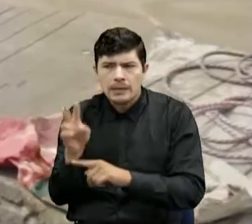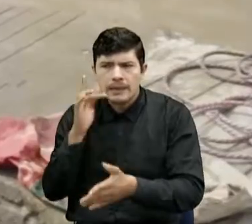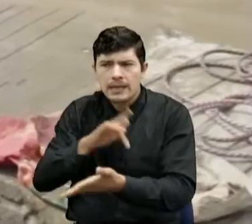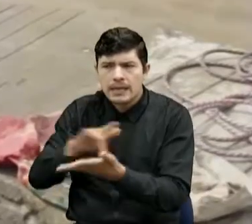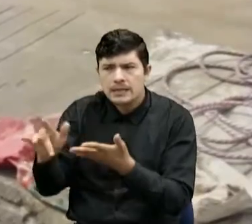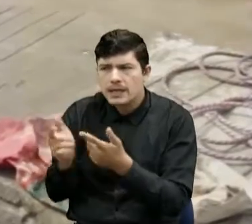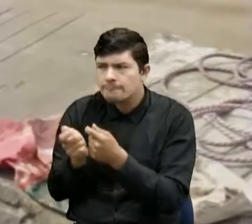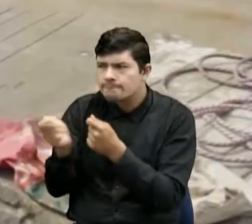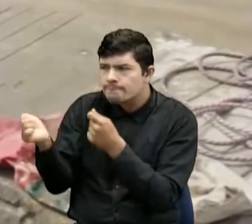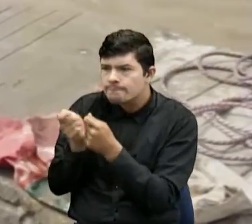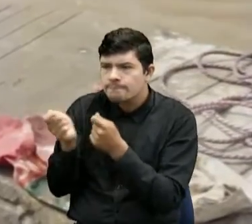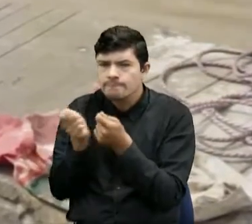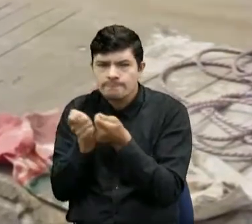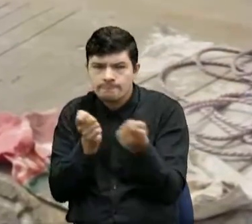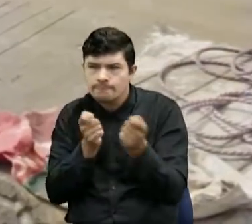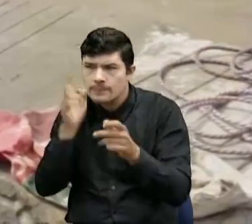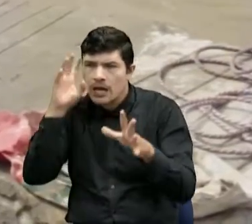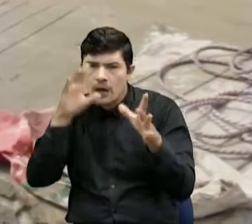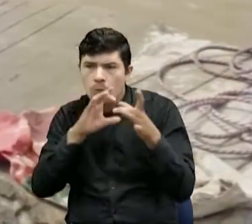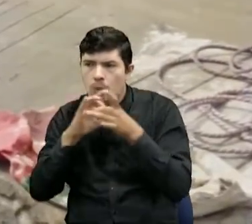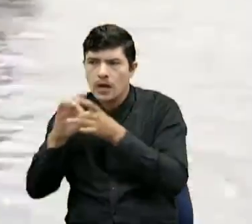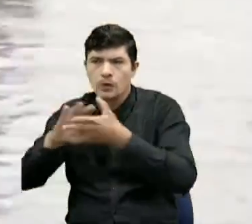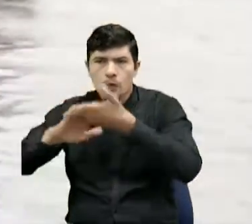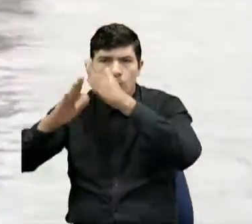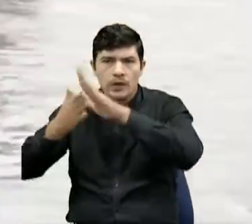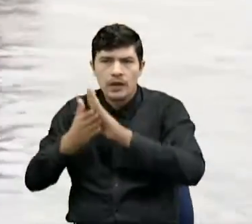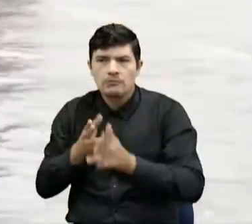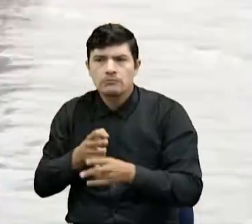vecinos. Las lluvias se intensificarán, por lo que se